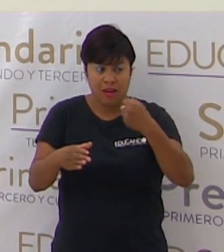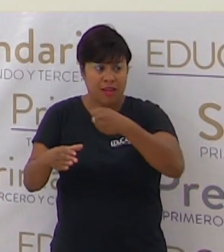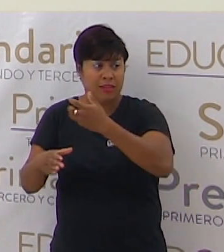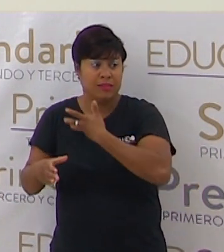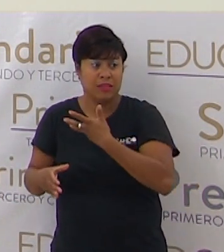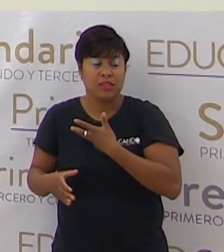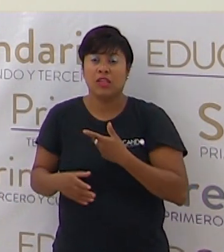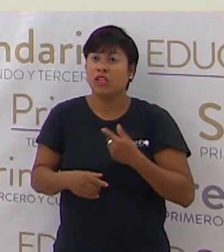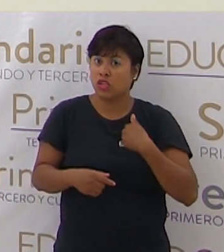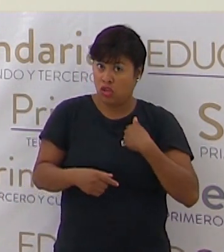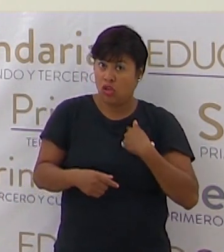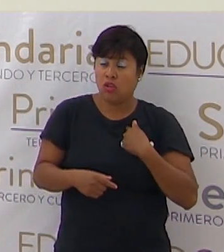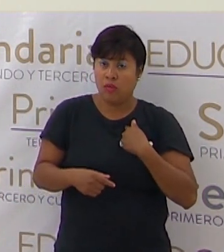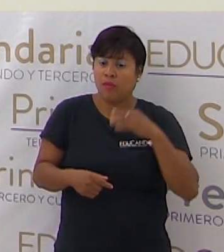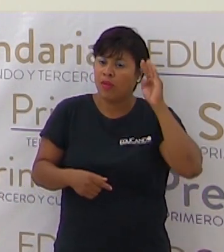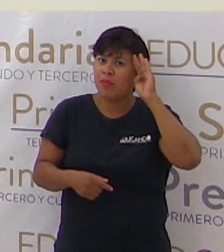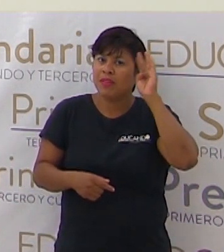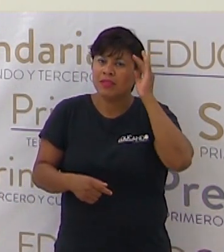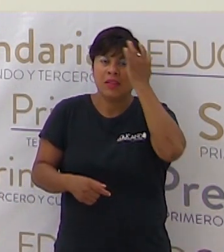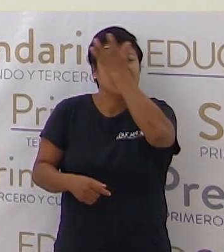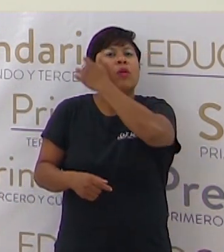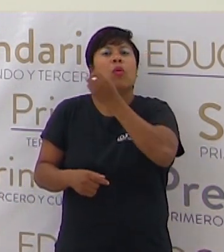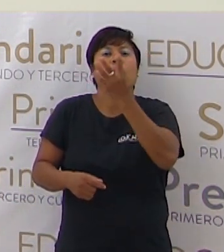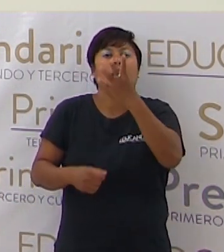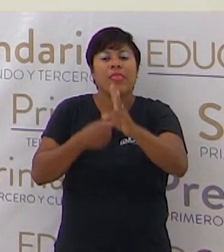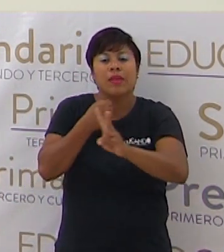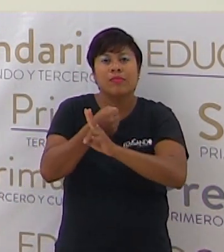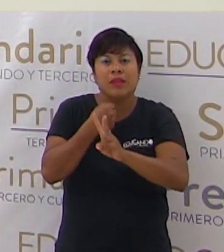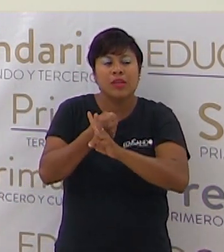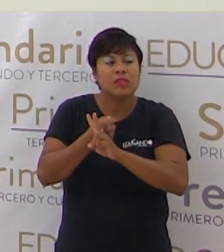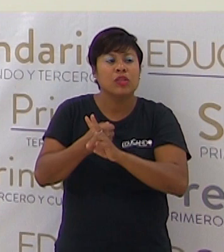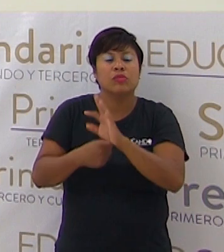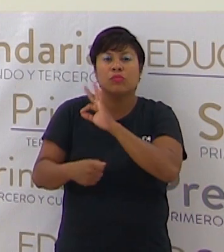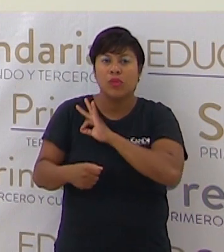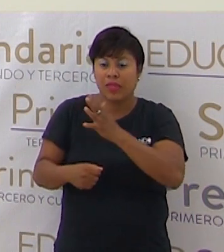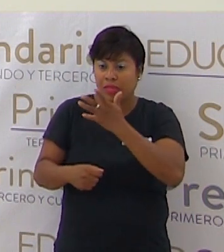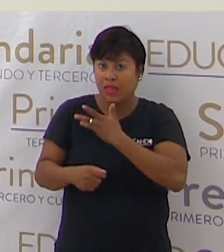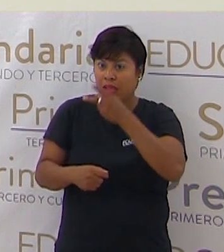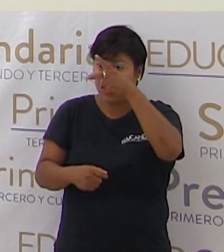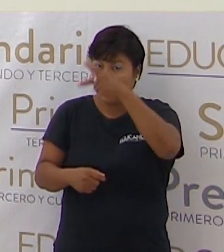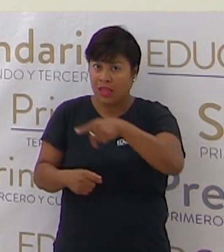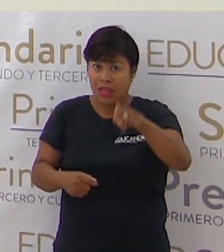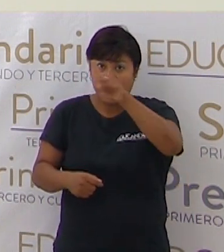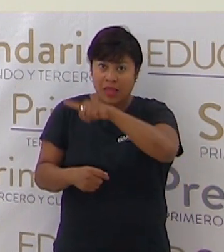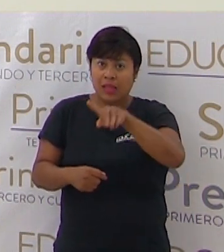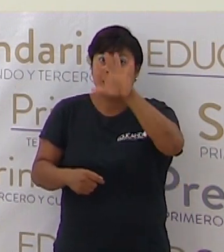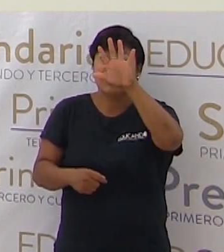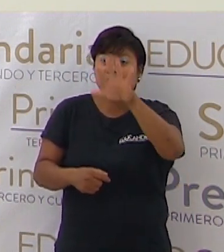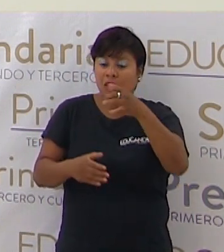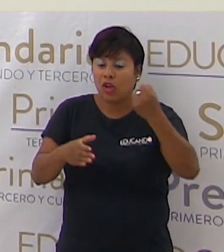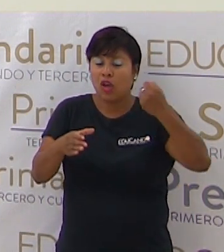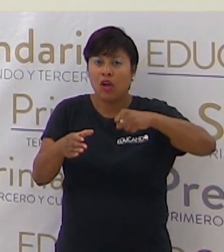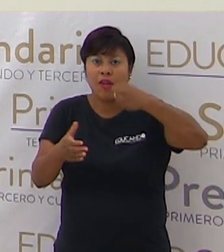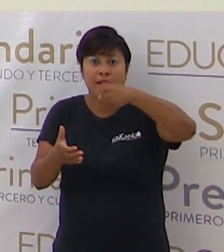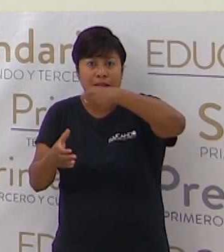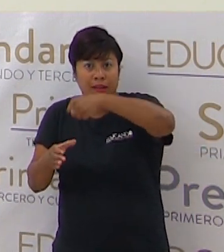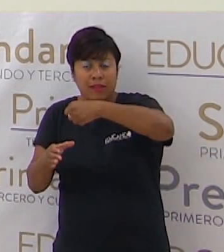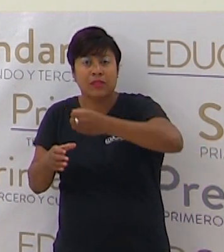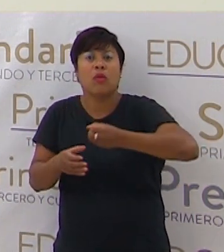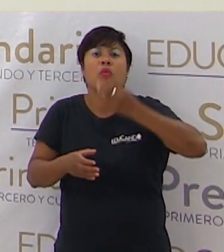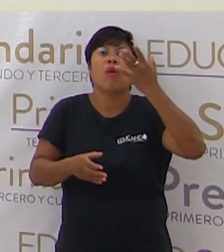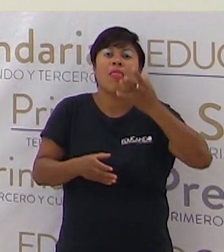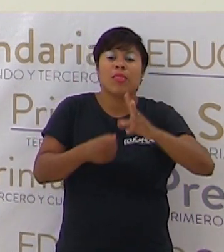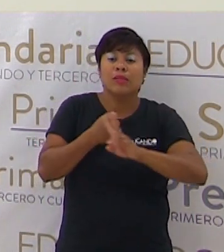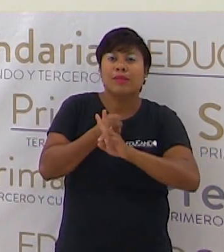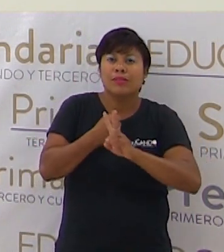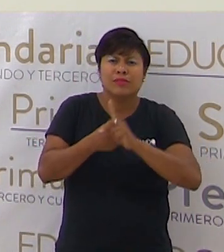Entonces yo me voy a poner a pensar cuántos vasos me saldrán de estas 5 jarras. ¿Cuántos vasos crees que